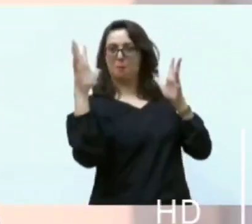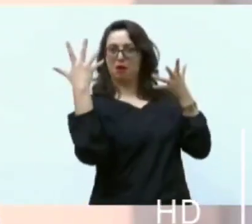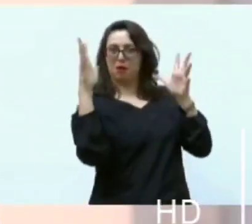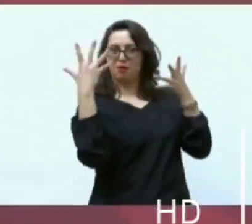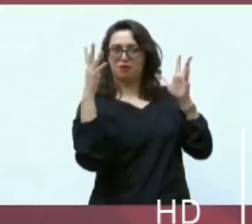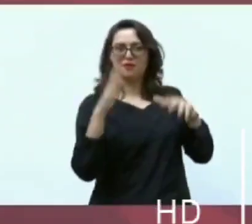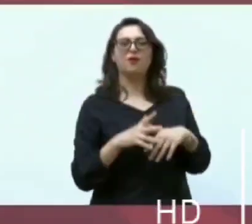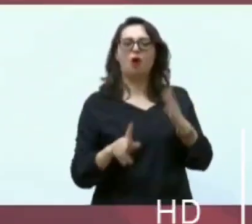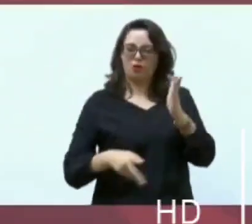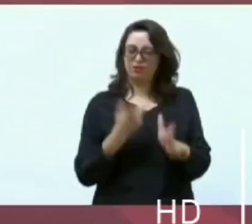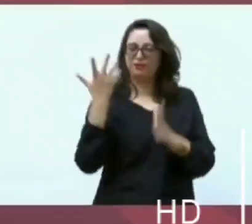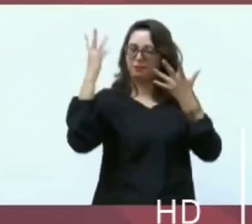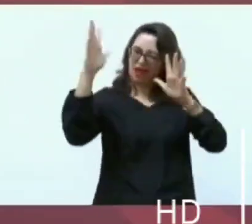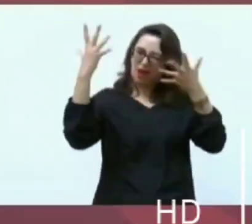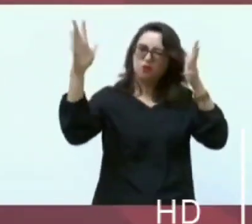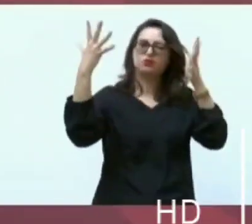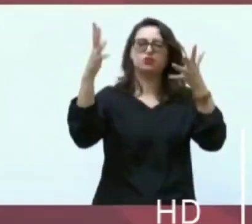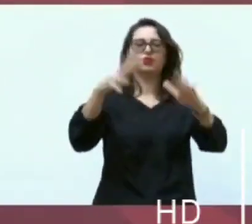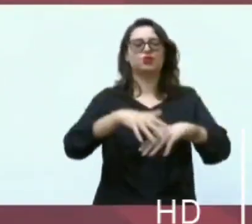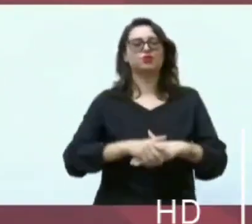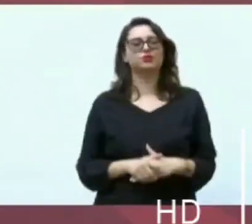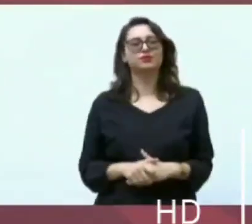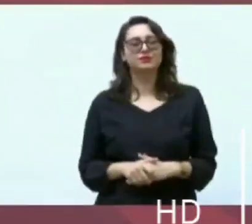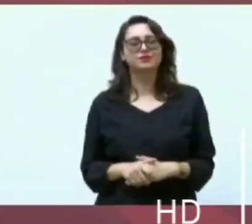¿eh? Otro aplauso.